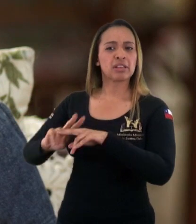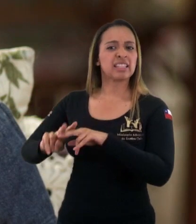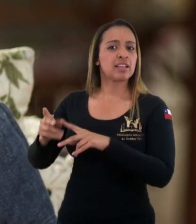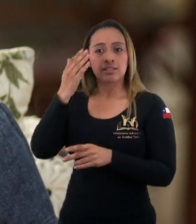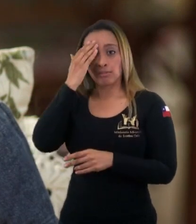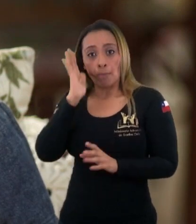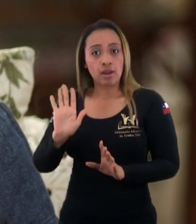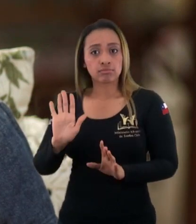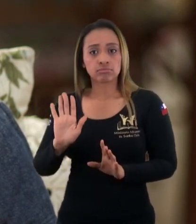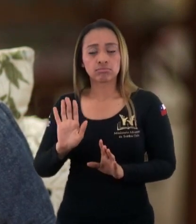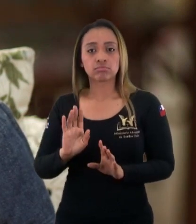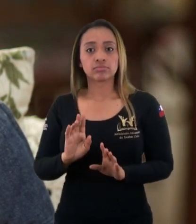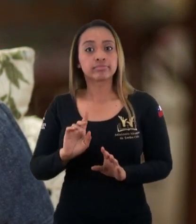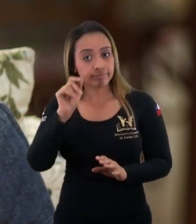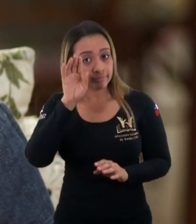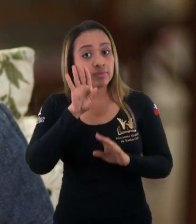¿Está claro?